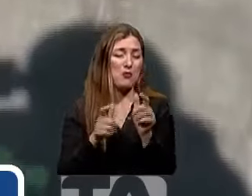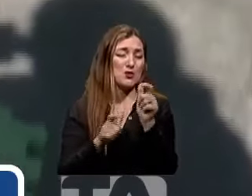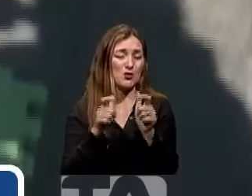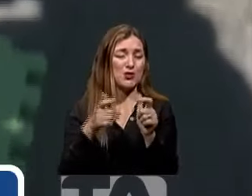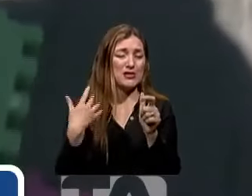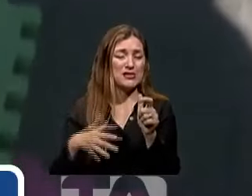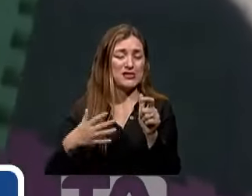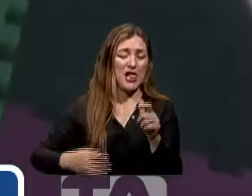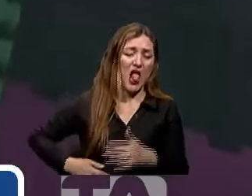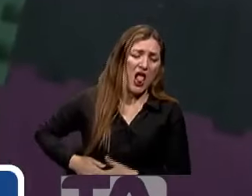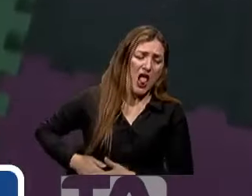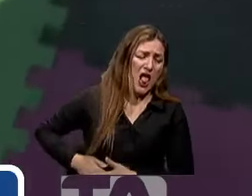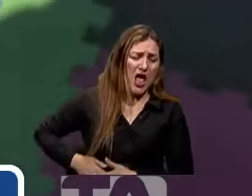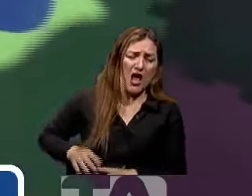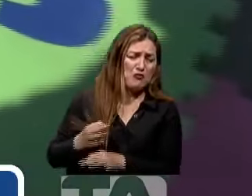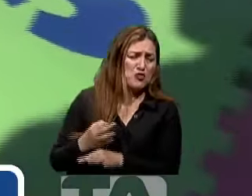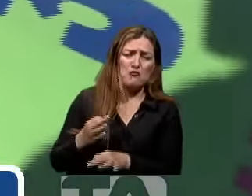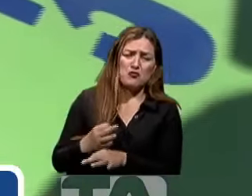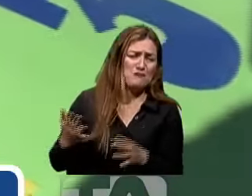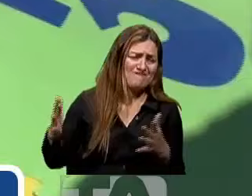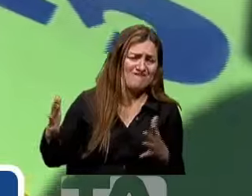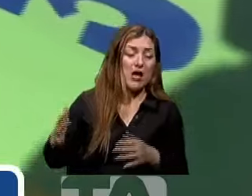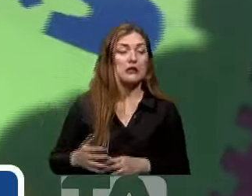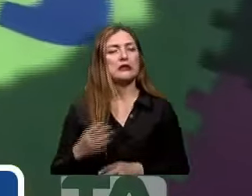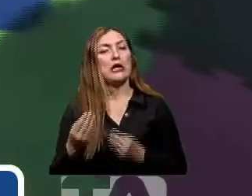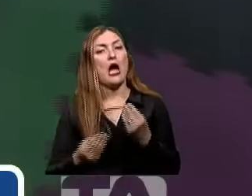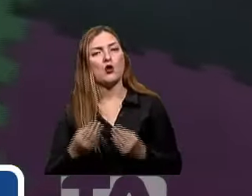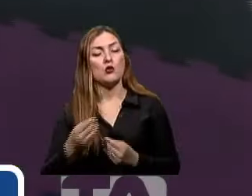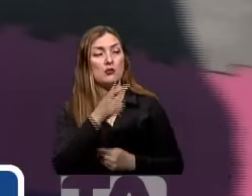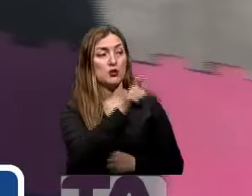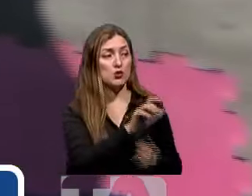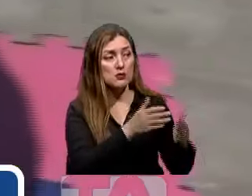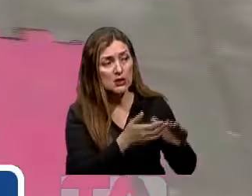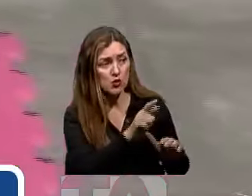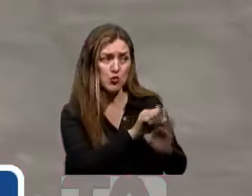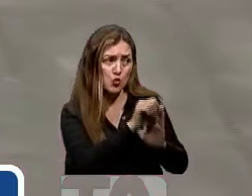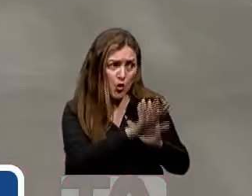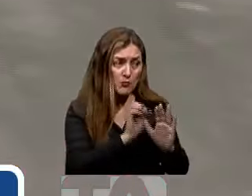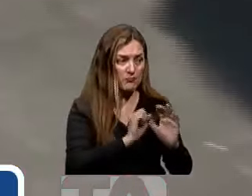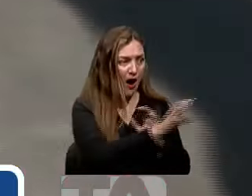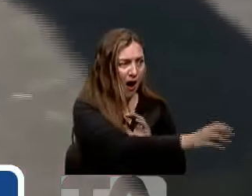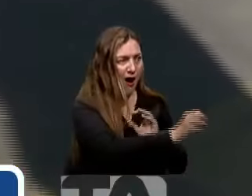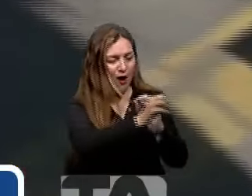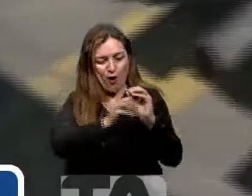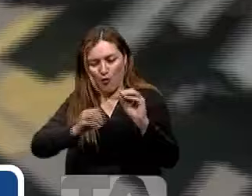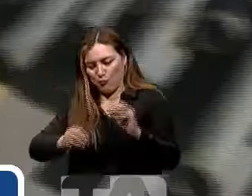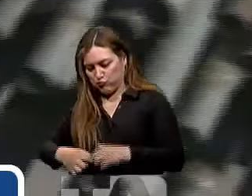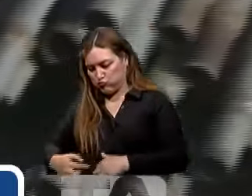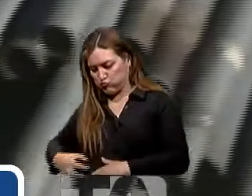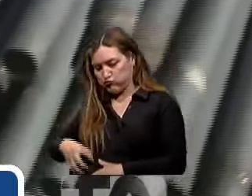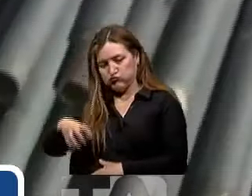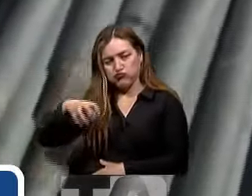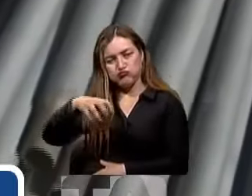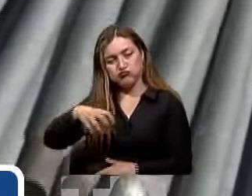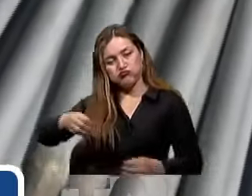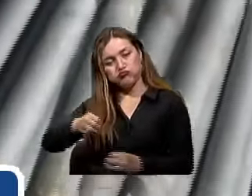importancia de poder hacerlo es precisamente como lo comentaba antes mejorar el estilo de vida o poder salvar en sí la vida de la persona no en